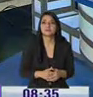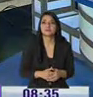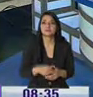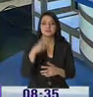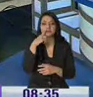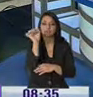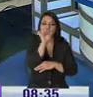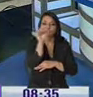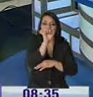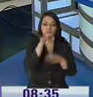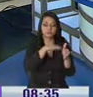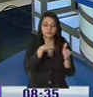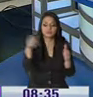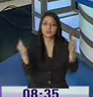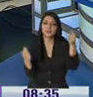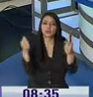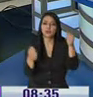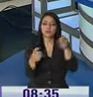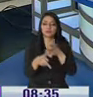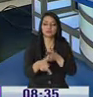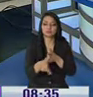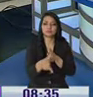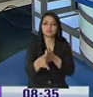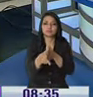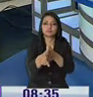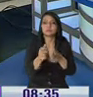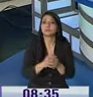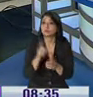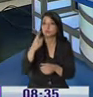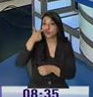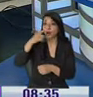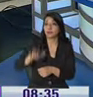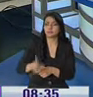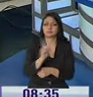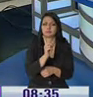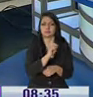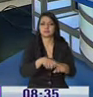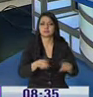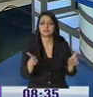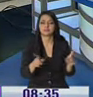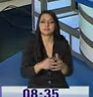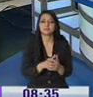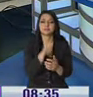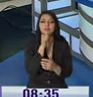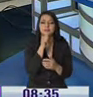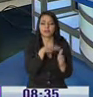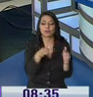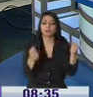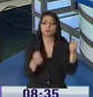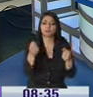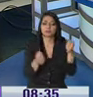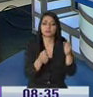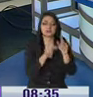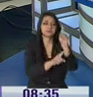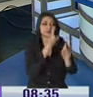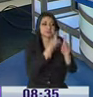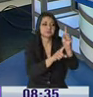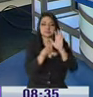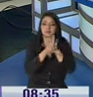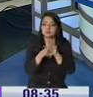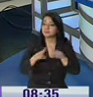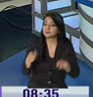de las camionetas que realizan estos recorridos. Estos recorridos privados. Privados. Y les tomó la lección. No, igual que hizo ayer